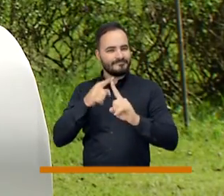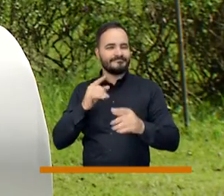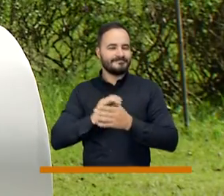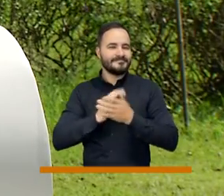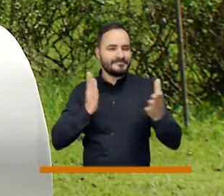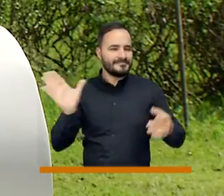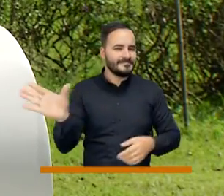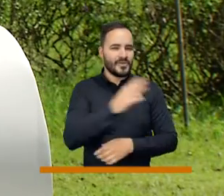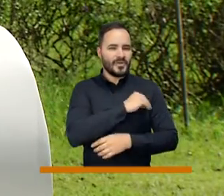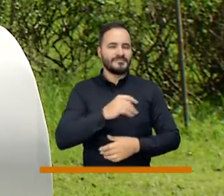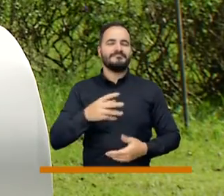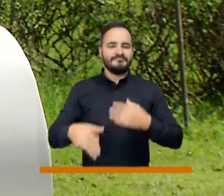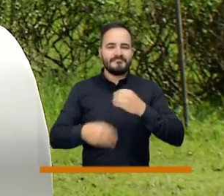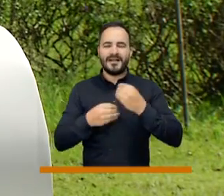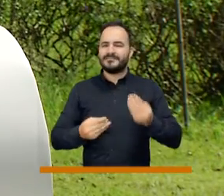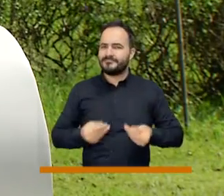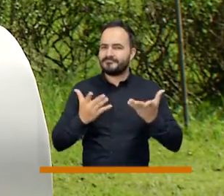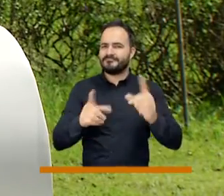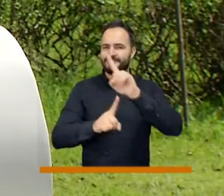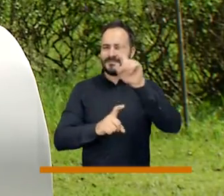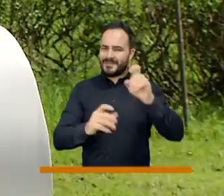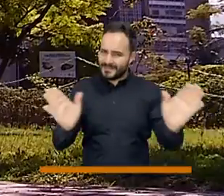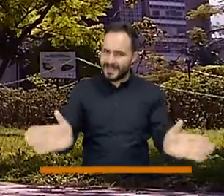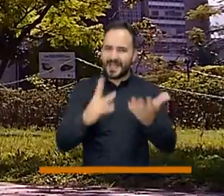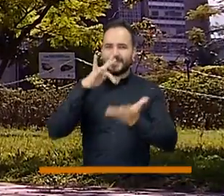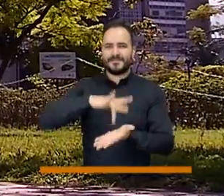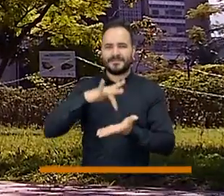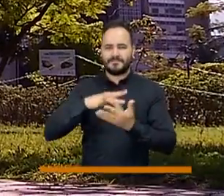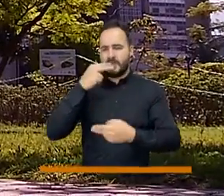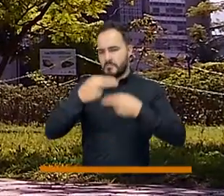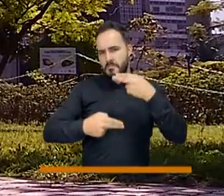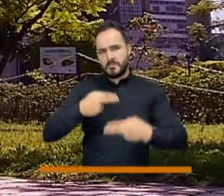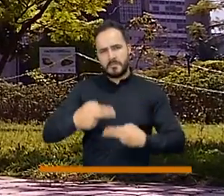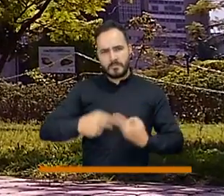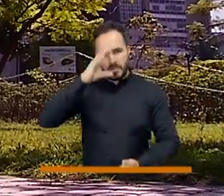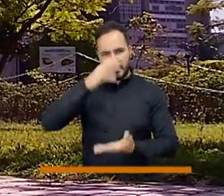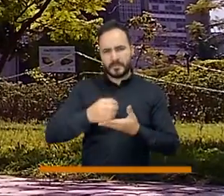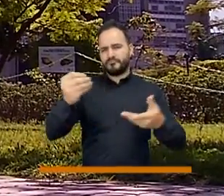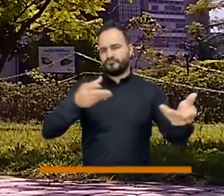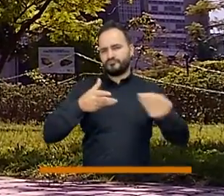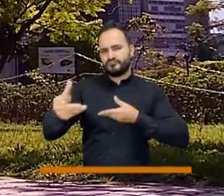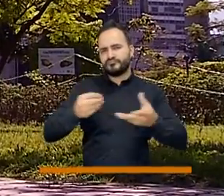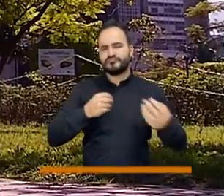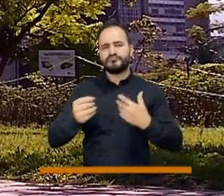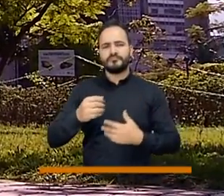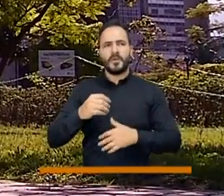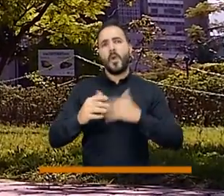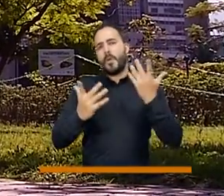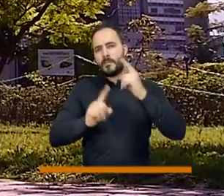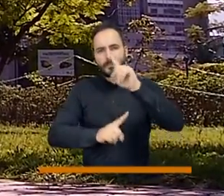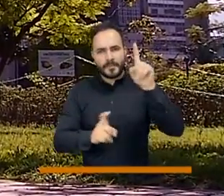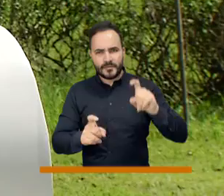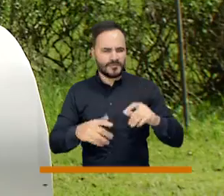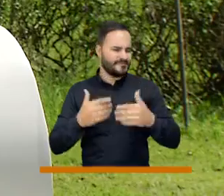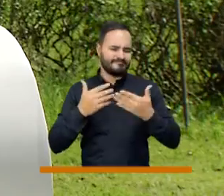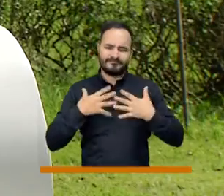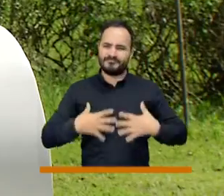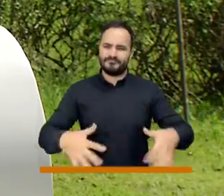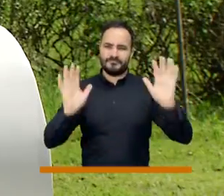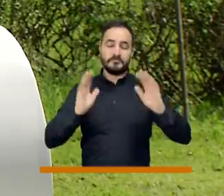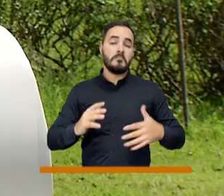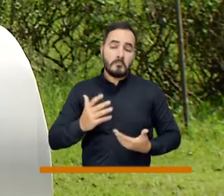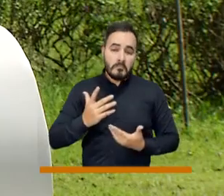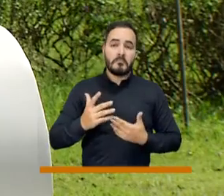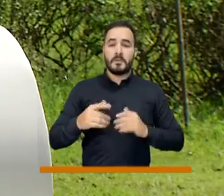de una para que empecemos a participar en redes sociales, para que dejen sus opiniones, sus preguntas, sus comentarios a través de Twitter, Instagram